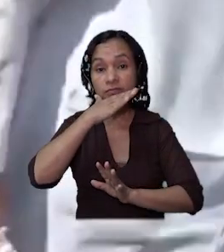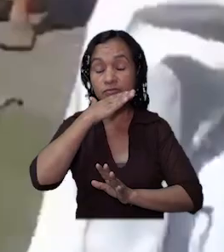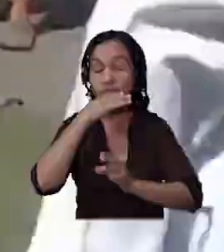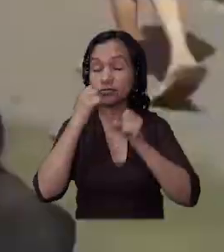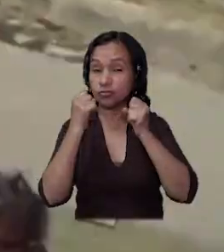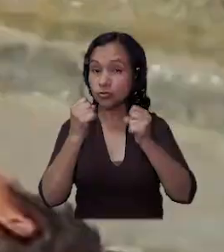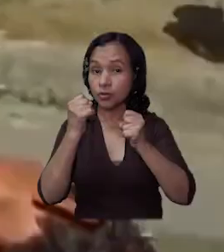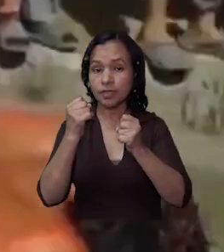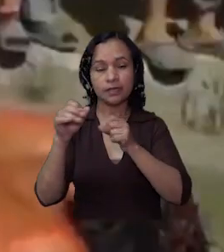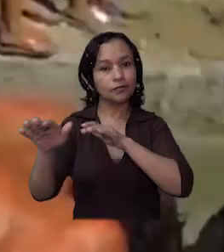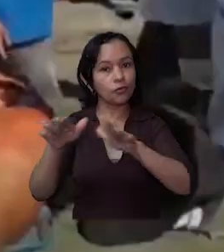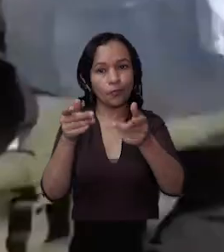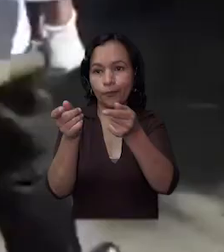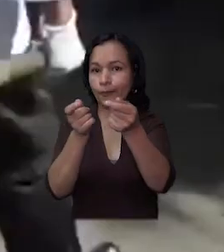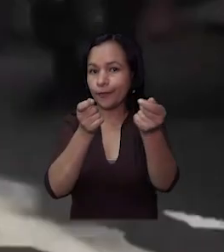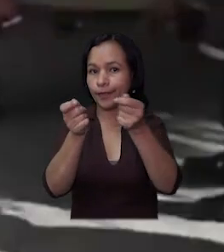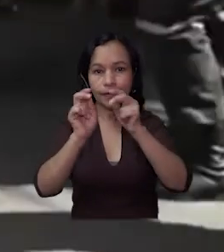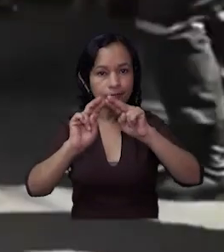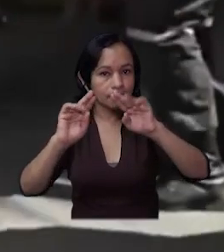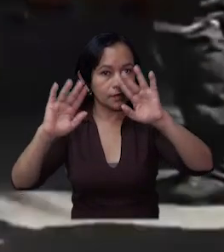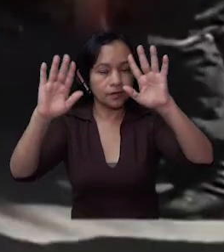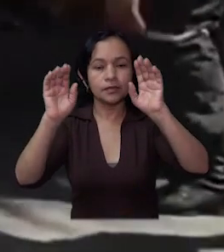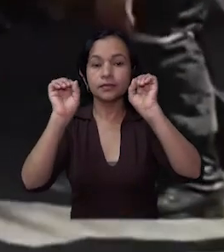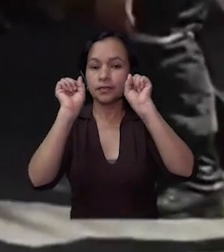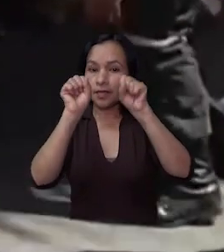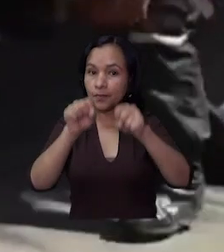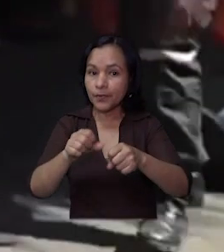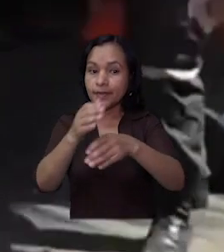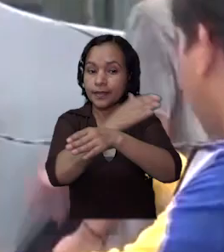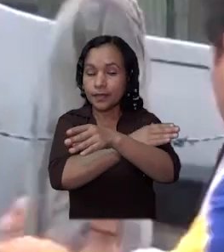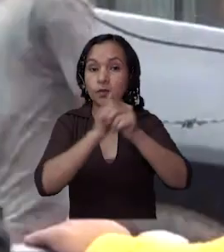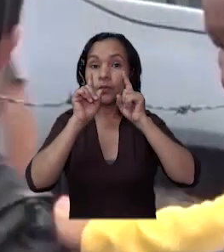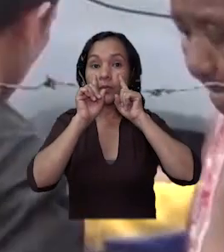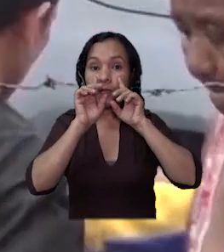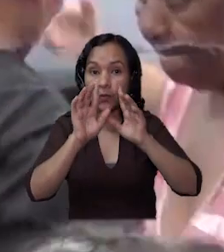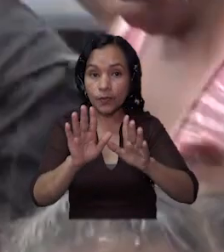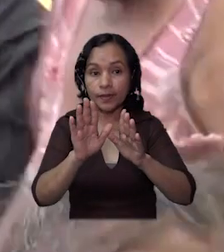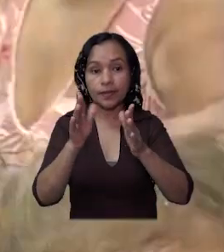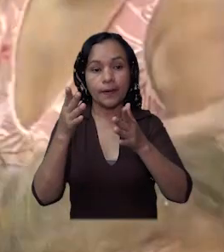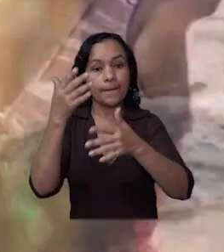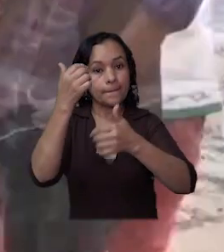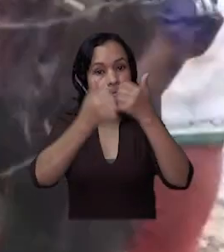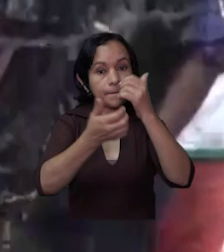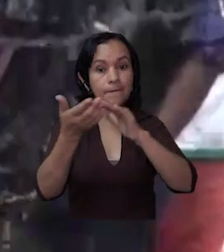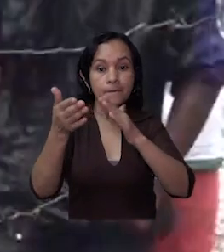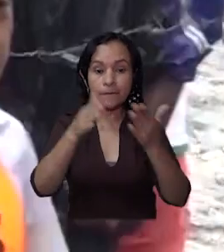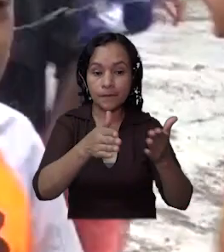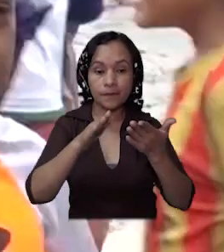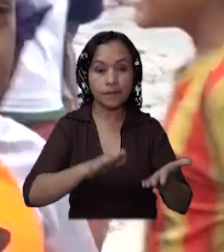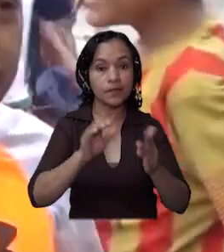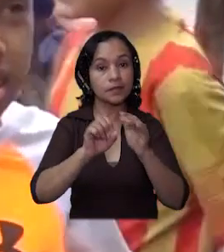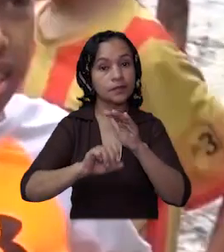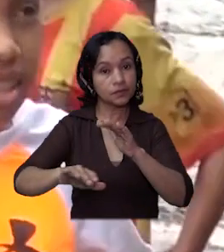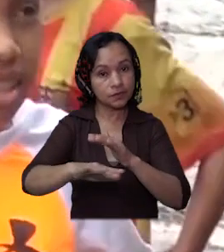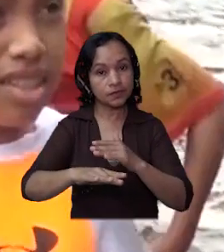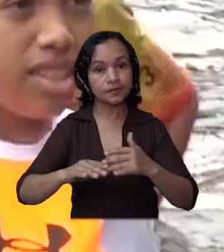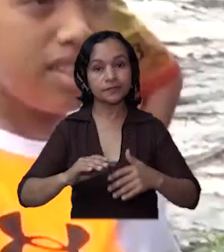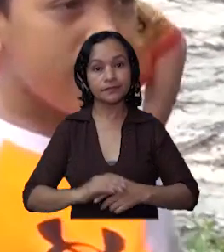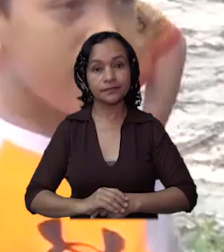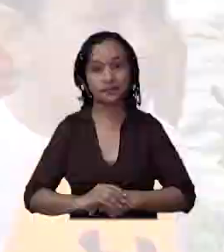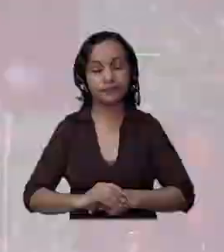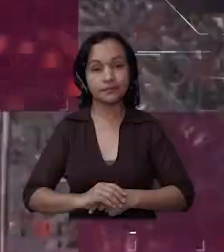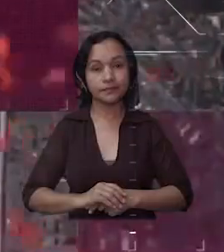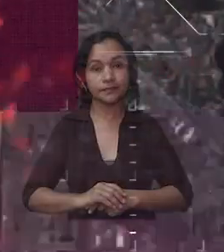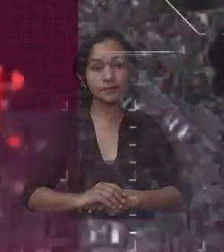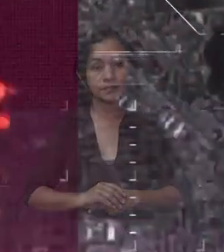e impredecibles. No podemos controlar tal poder, pero sí se puede prevenir y reducir su impacto en nuestras